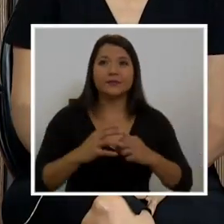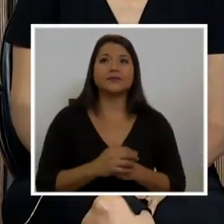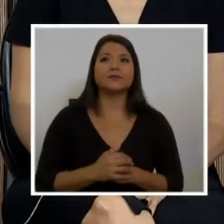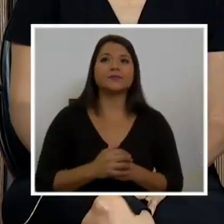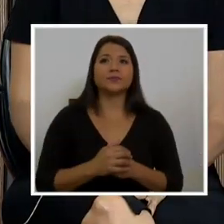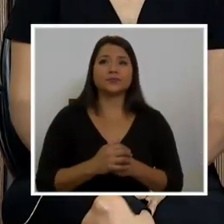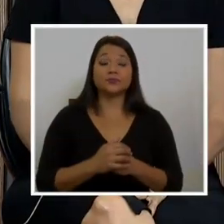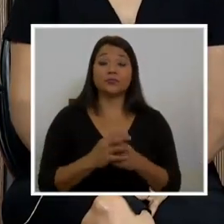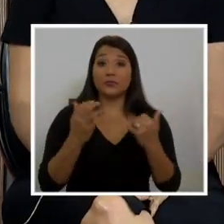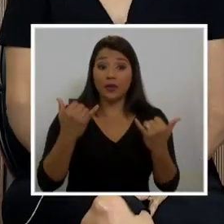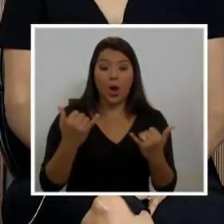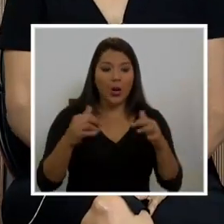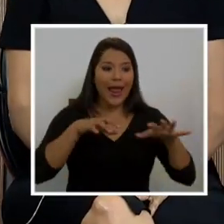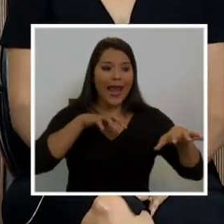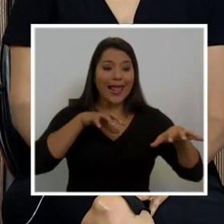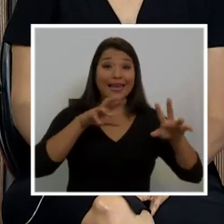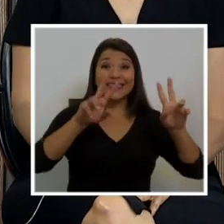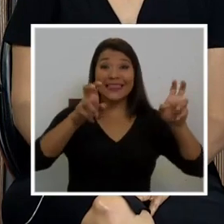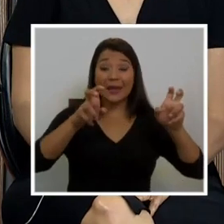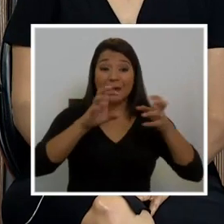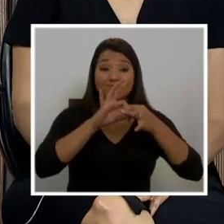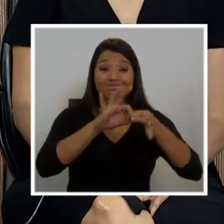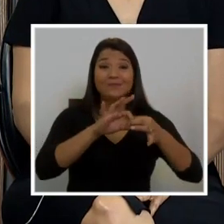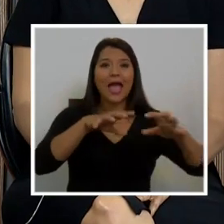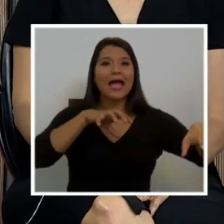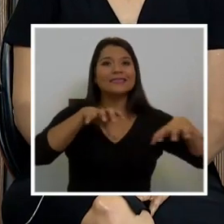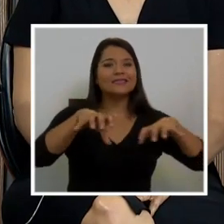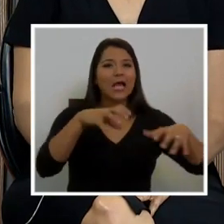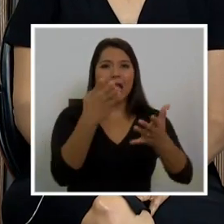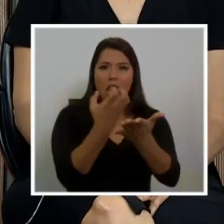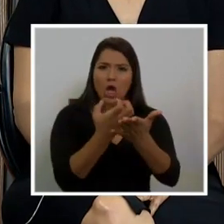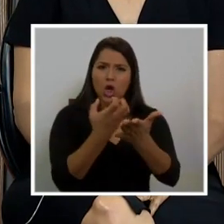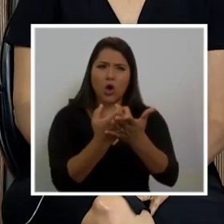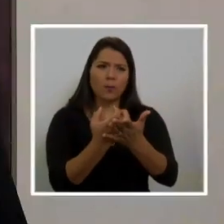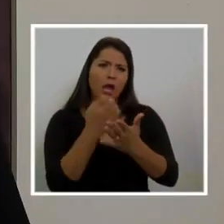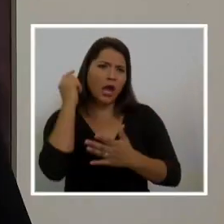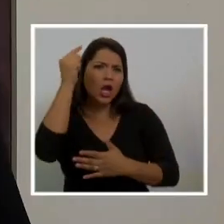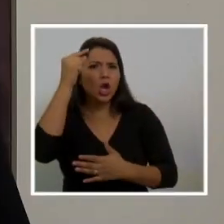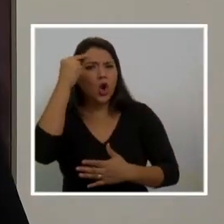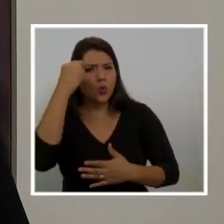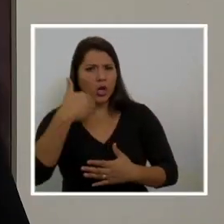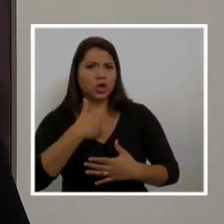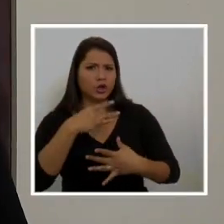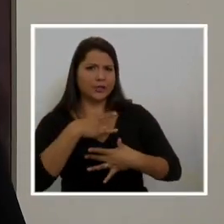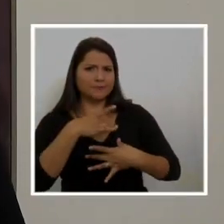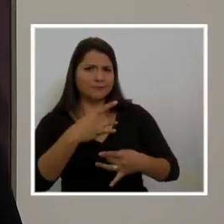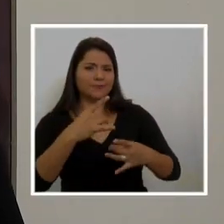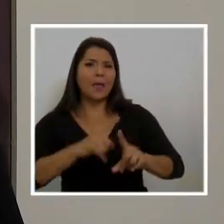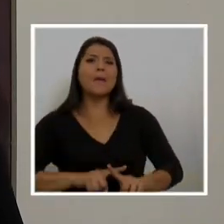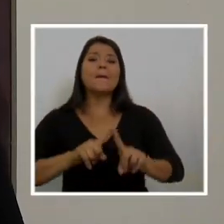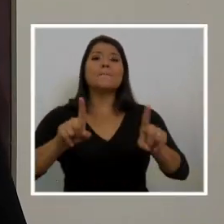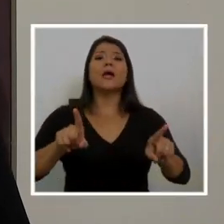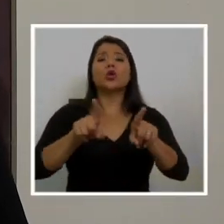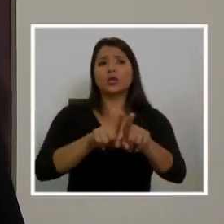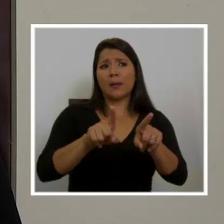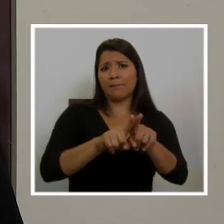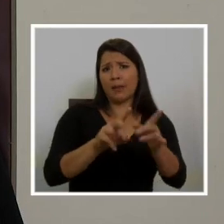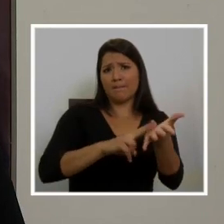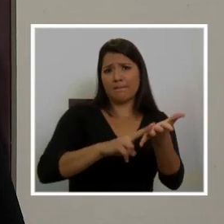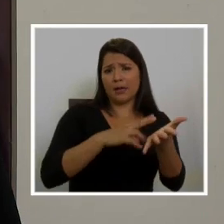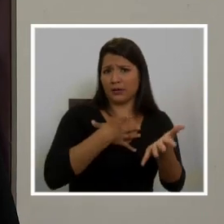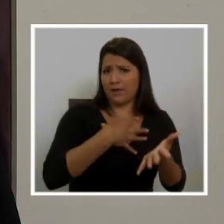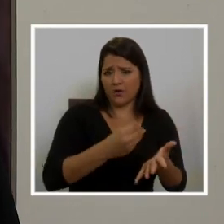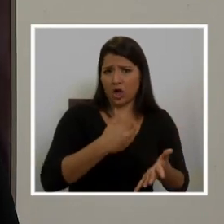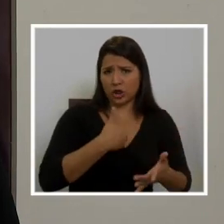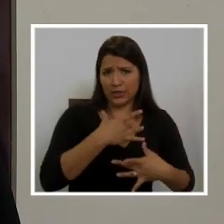evidentemente es de interés del Ejecutivo, pero también de un Partido de Liberación Nacional que aspira